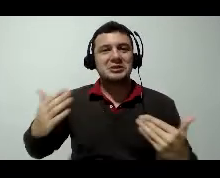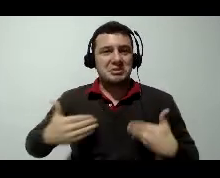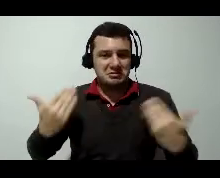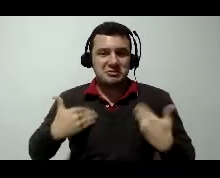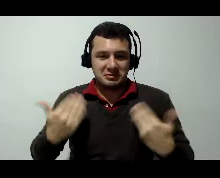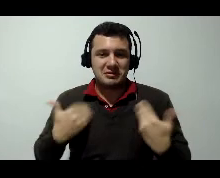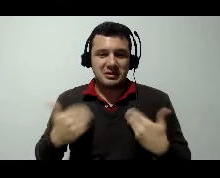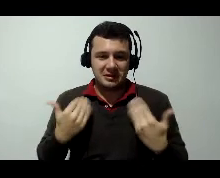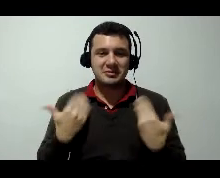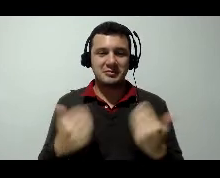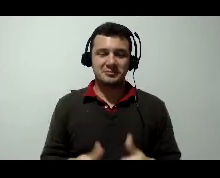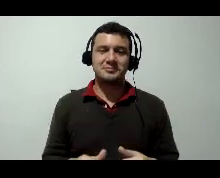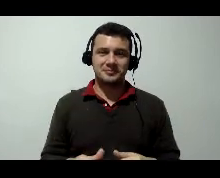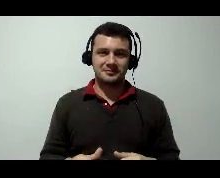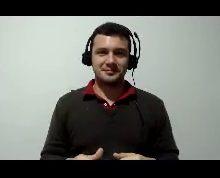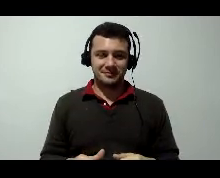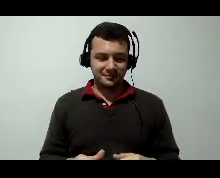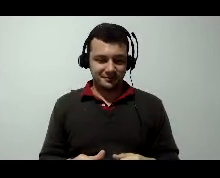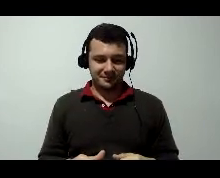Bueno,